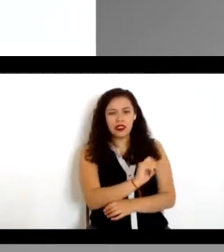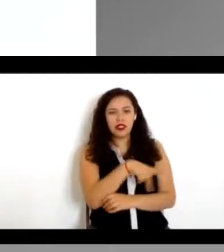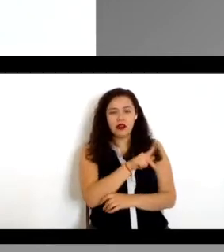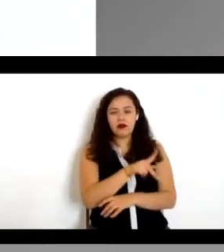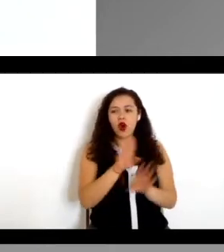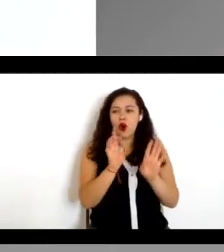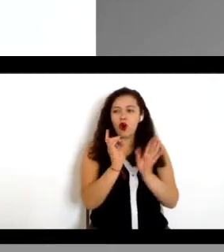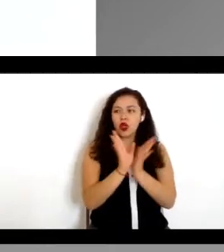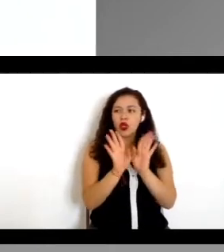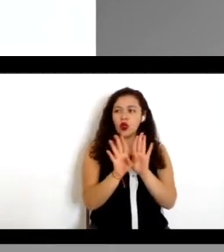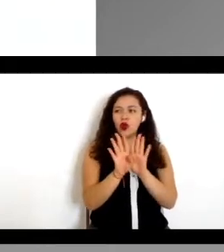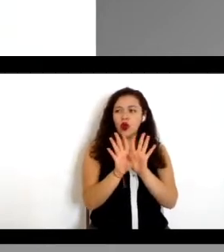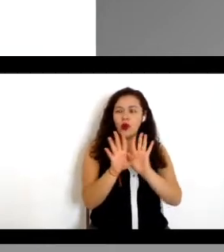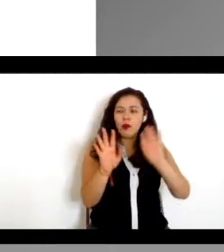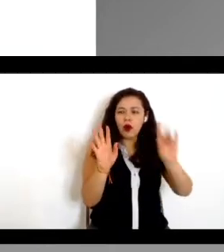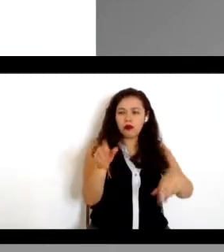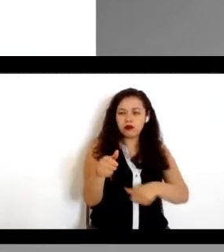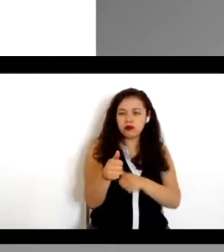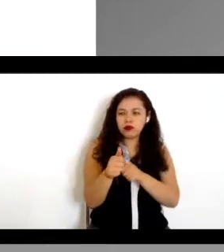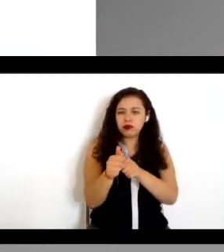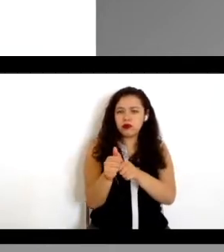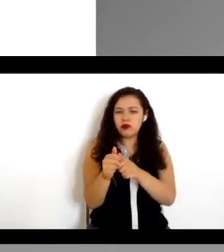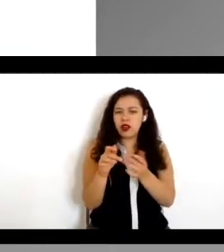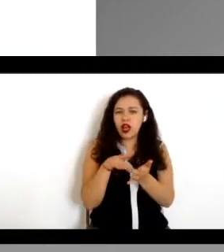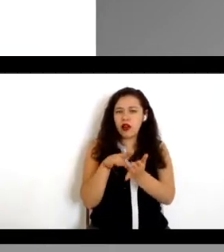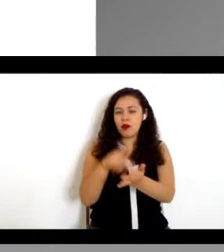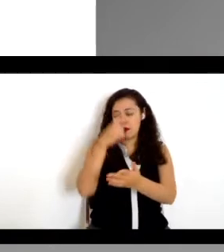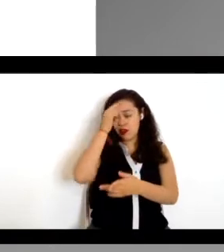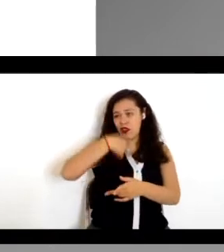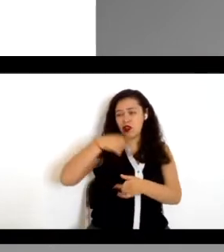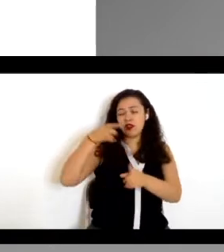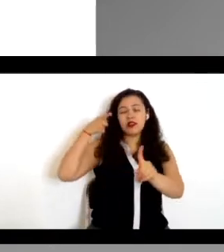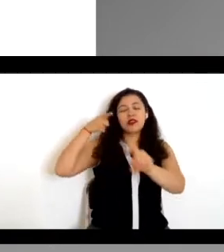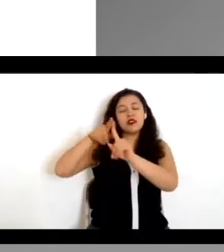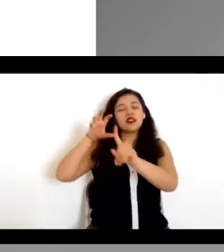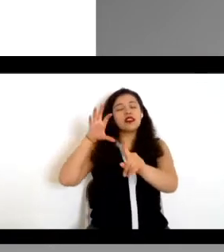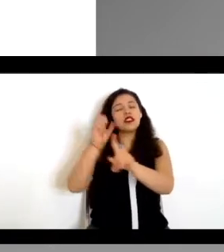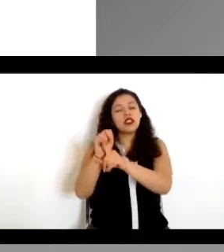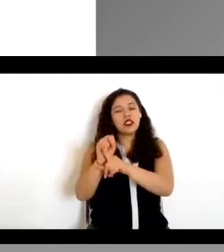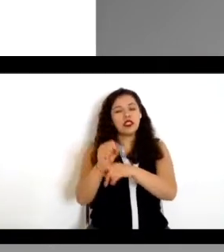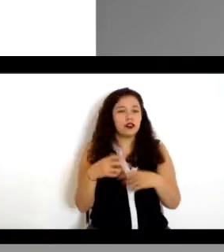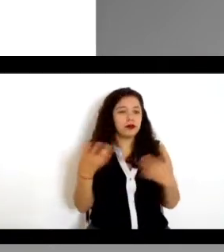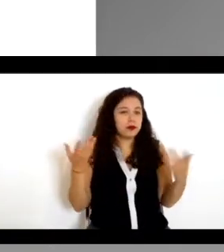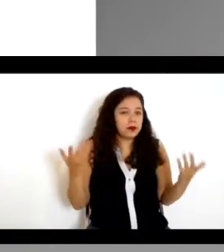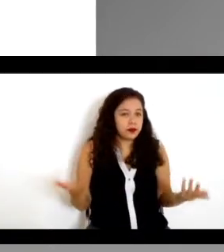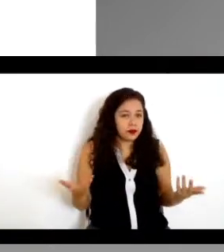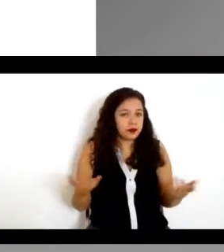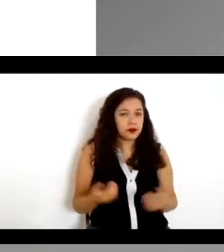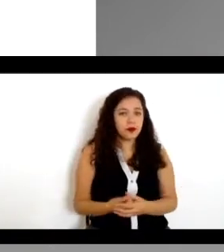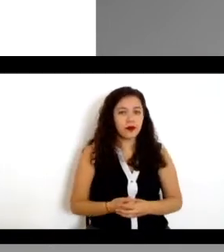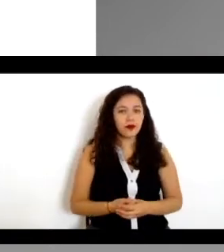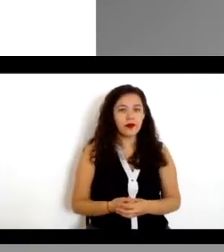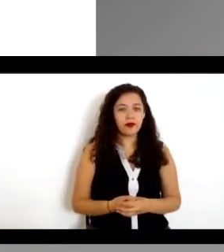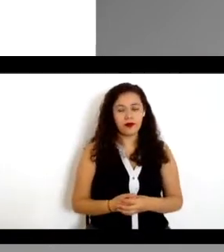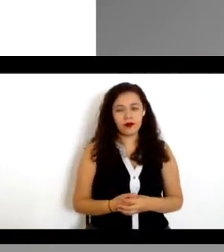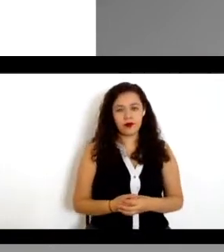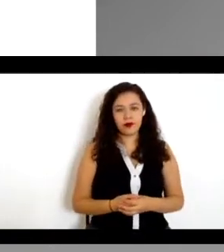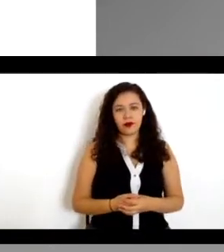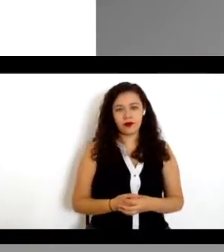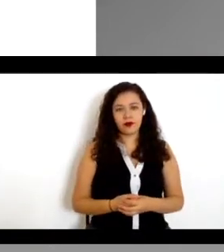complemento de lo que yo aspiro. Entonces, ese es, yo creo, que el punto donde no